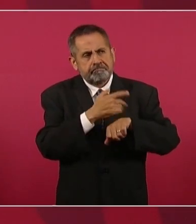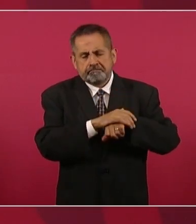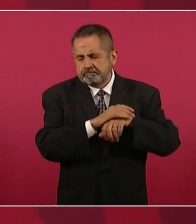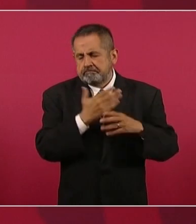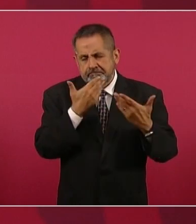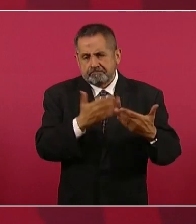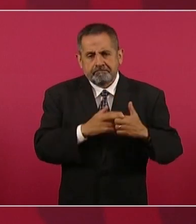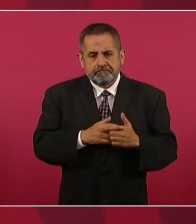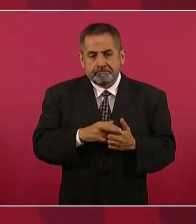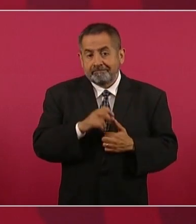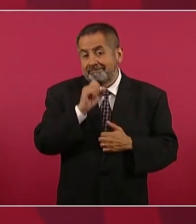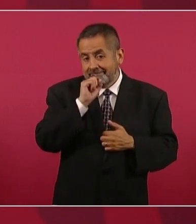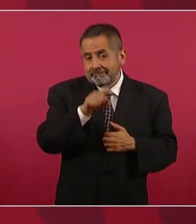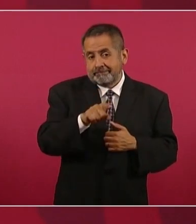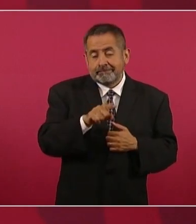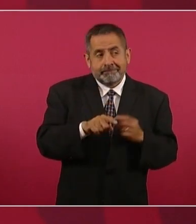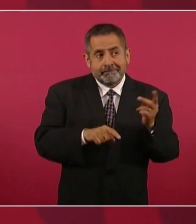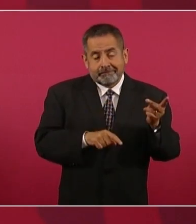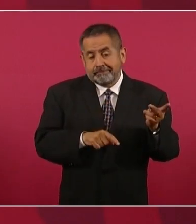y además